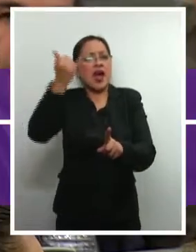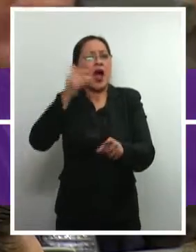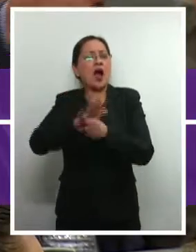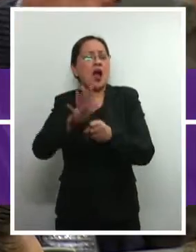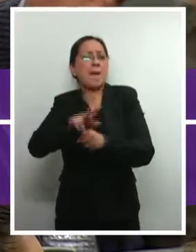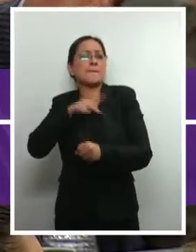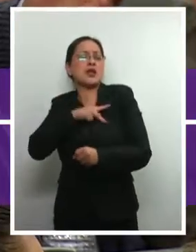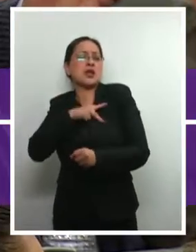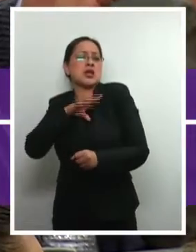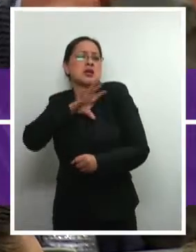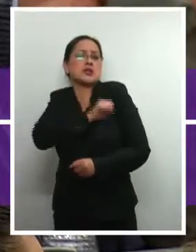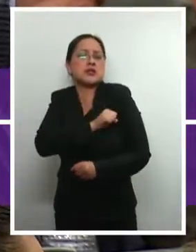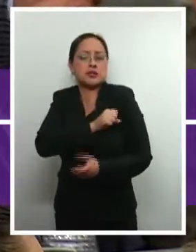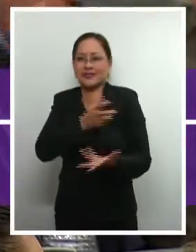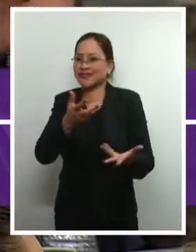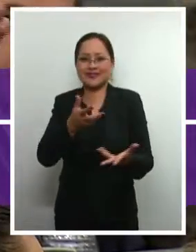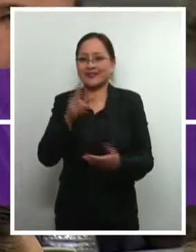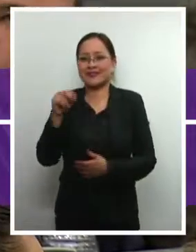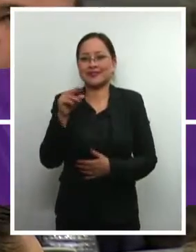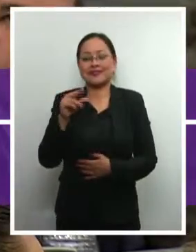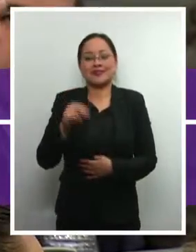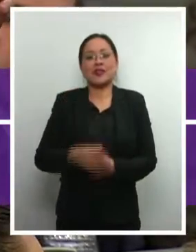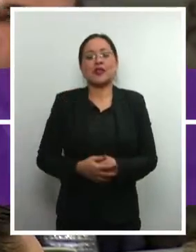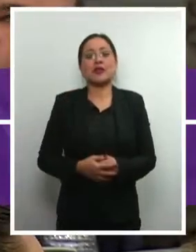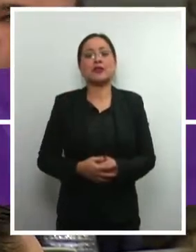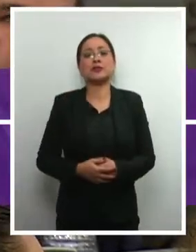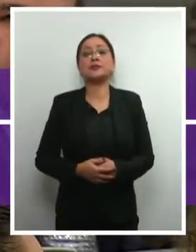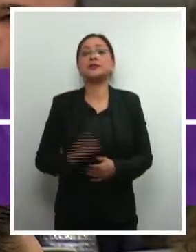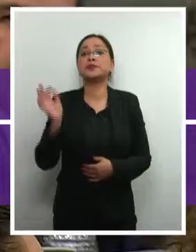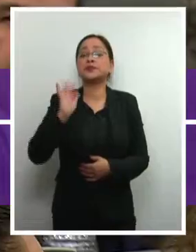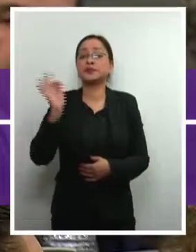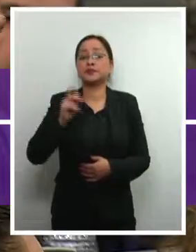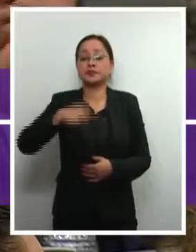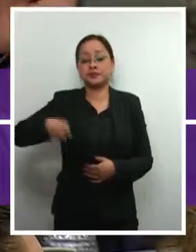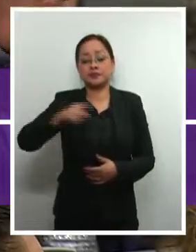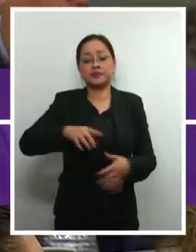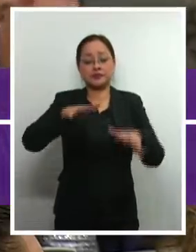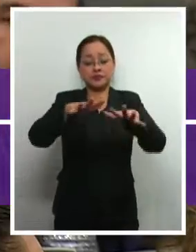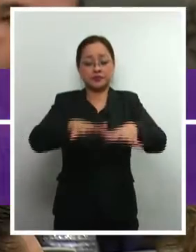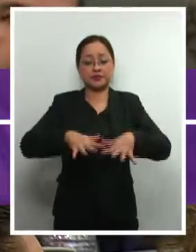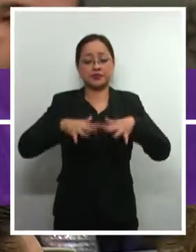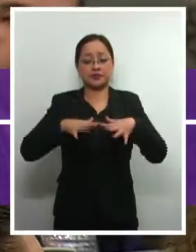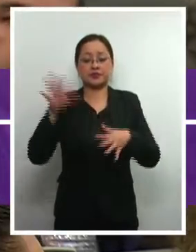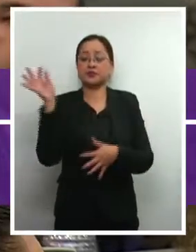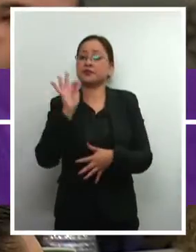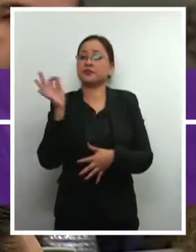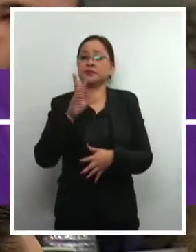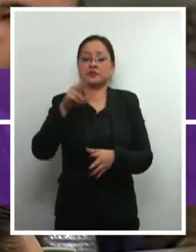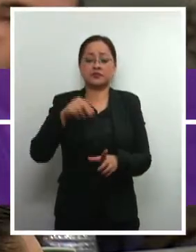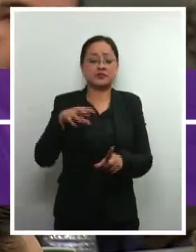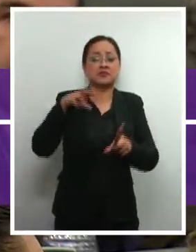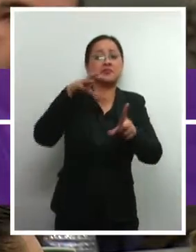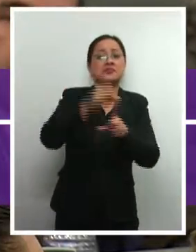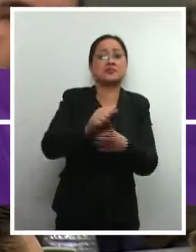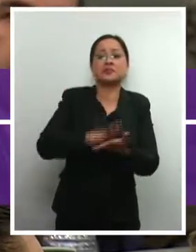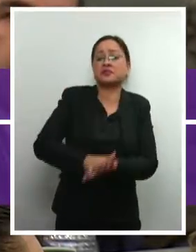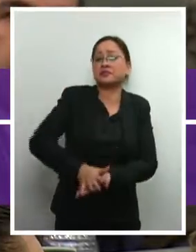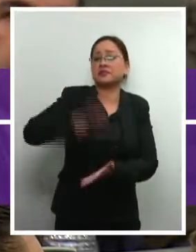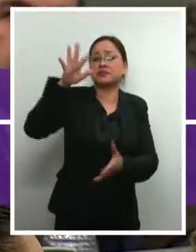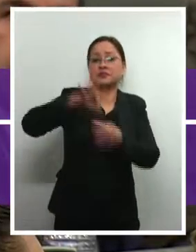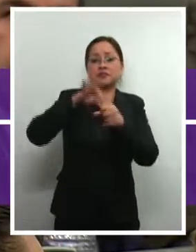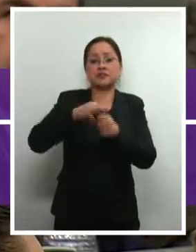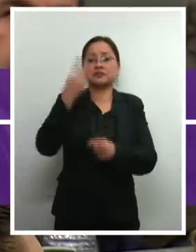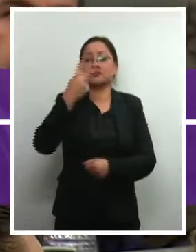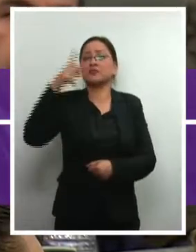Y bueno, si al final esta asamblea, por no alcanzar la mayoría